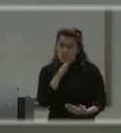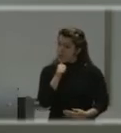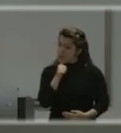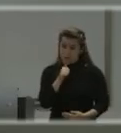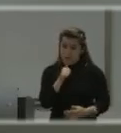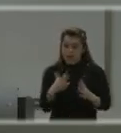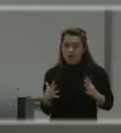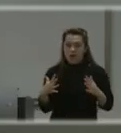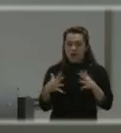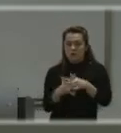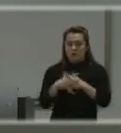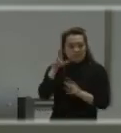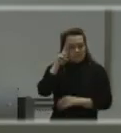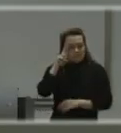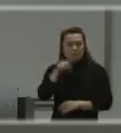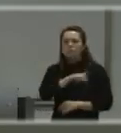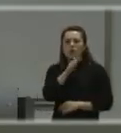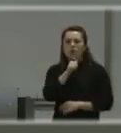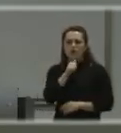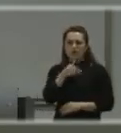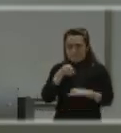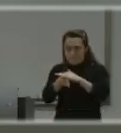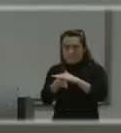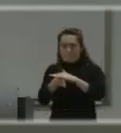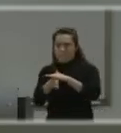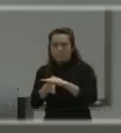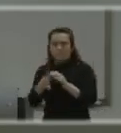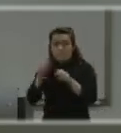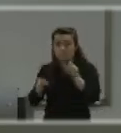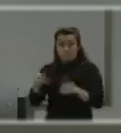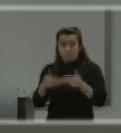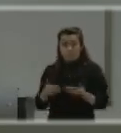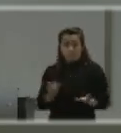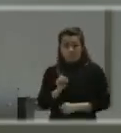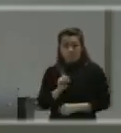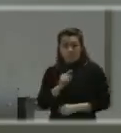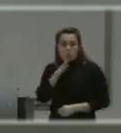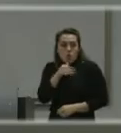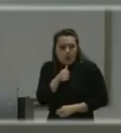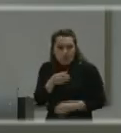hay información accesible para las personas con discapacidad, ¿sí? No hay